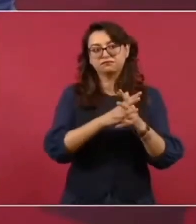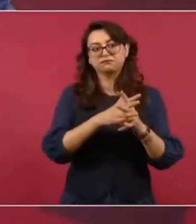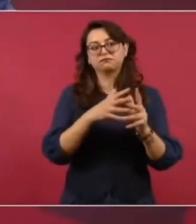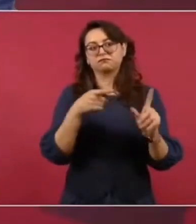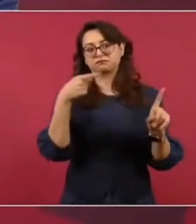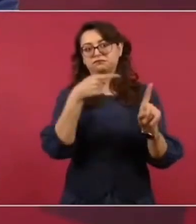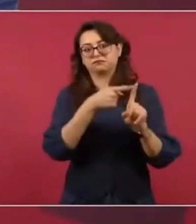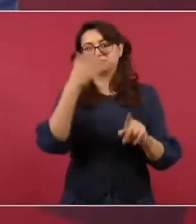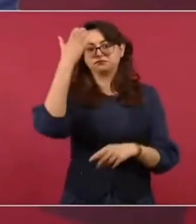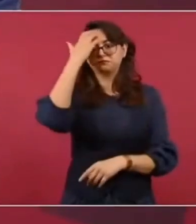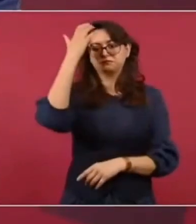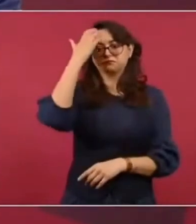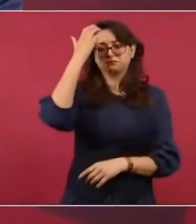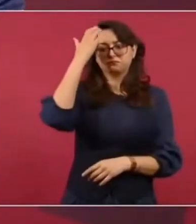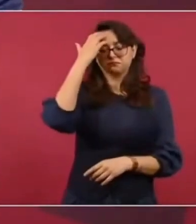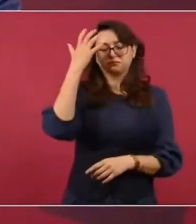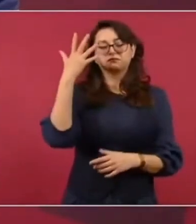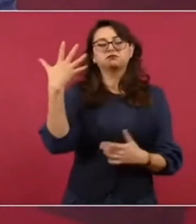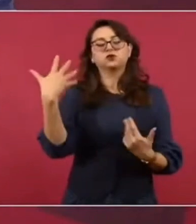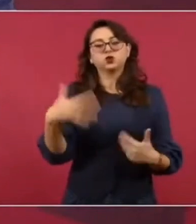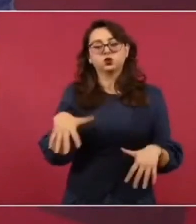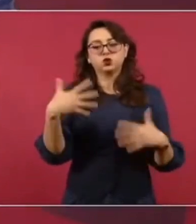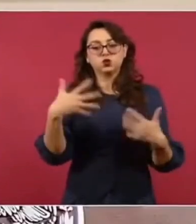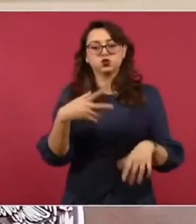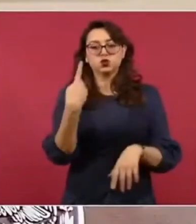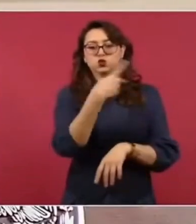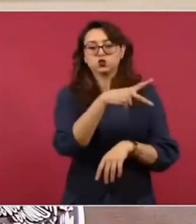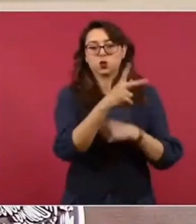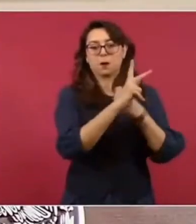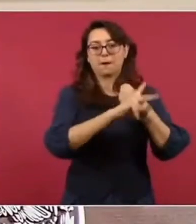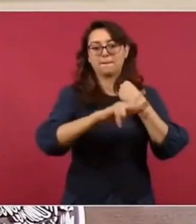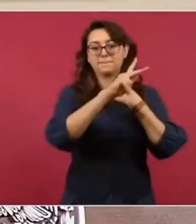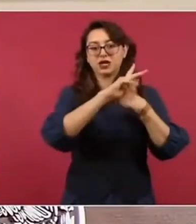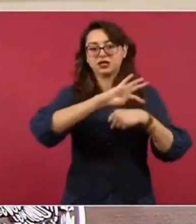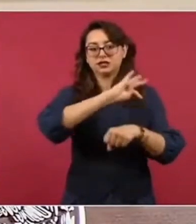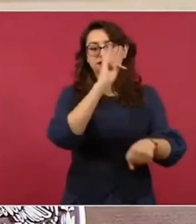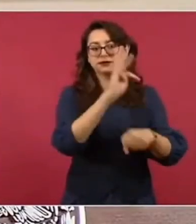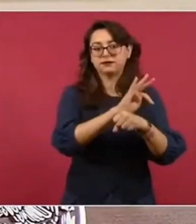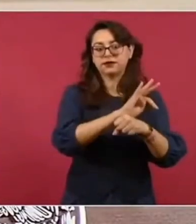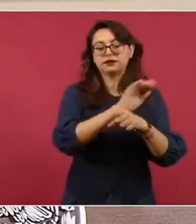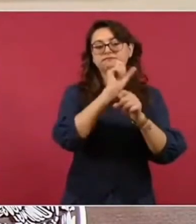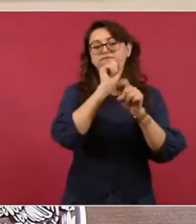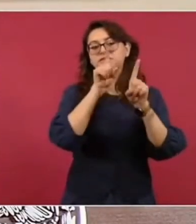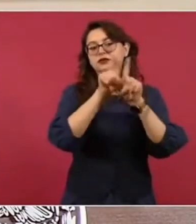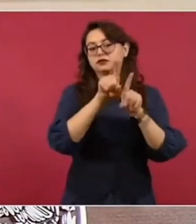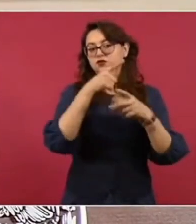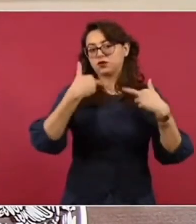y además es jefe de Departamento de Estado,